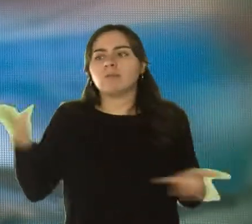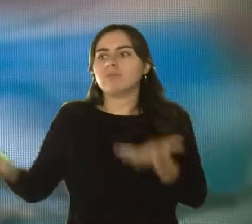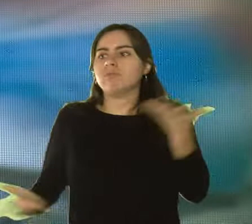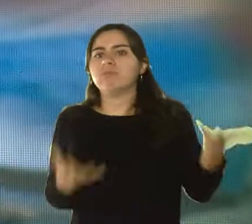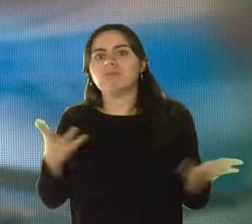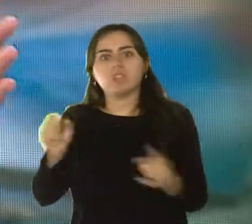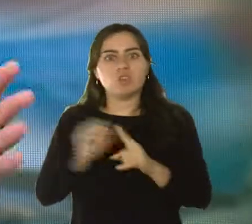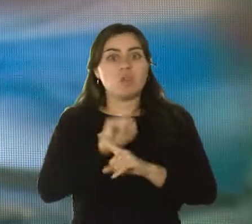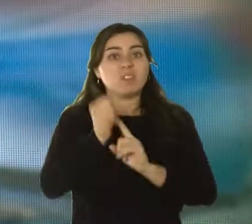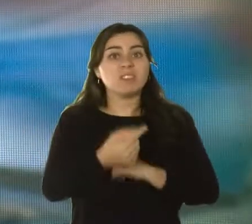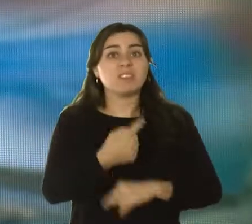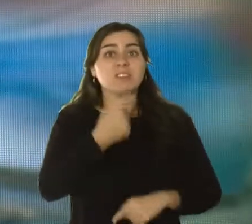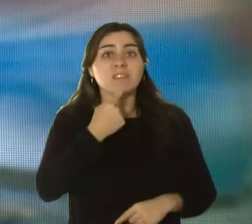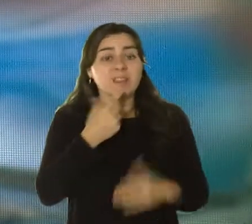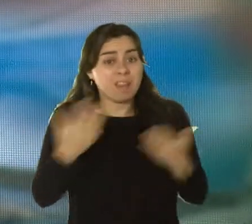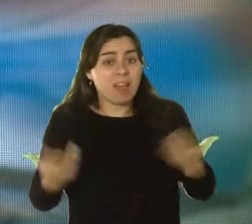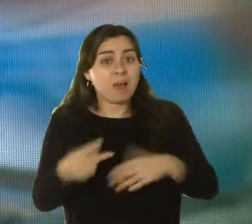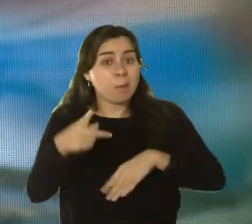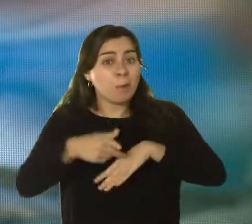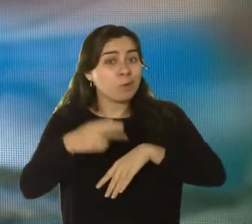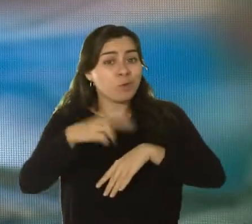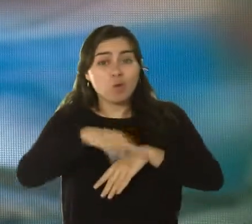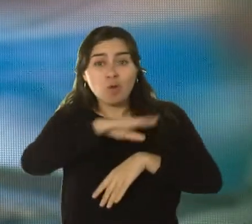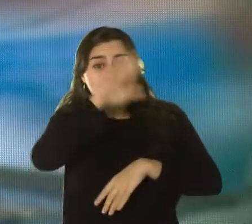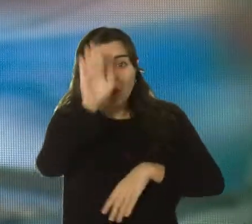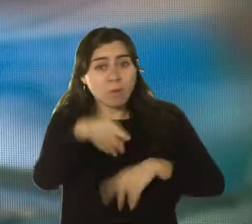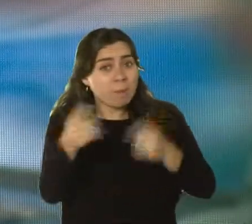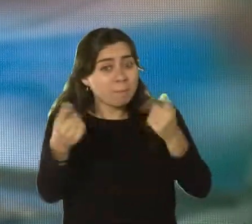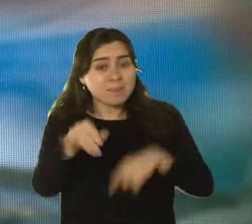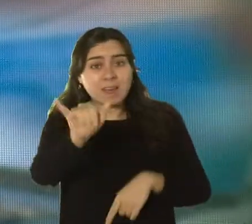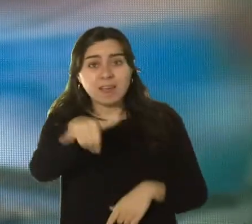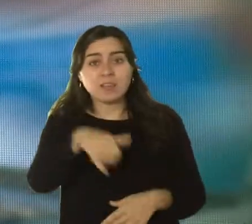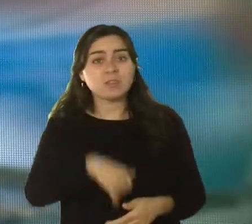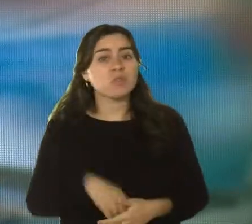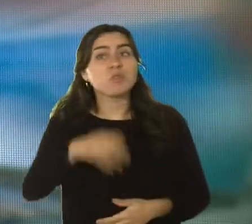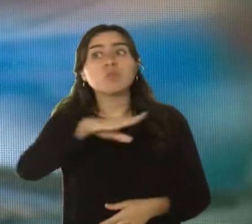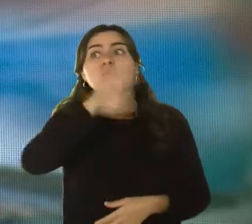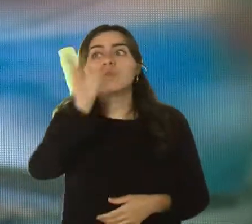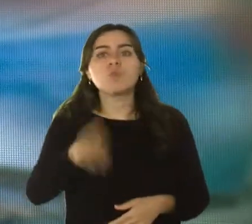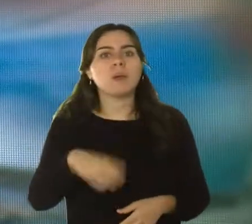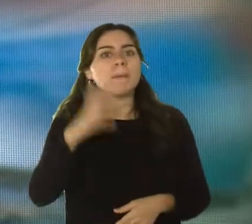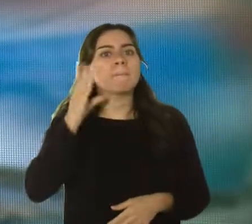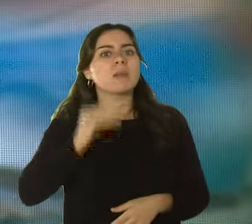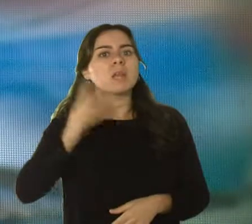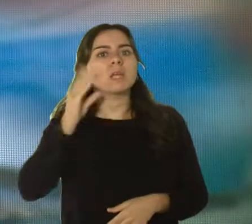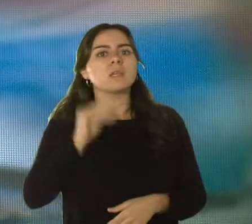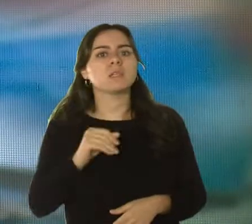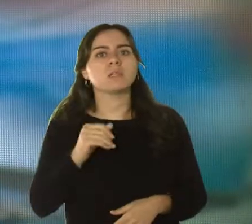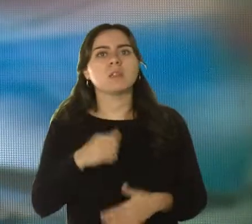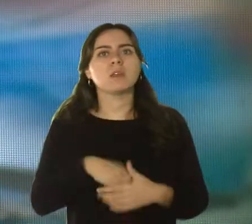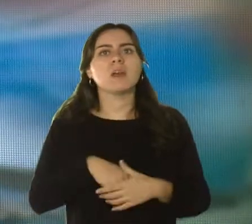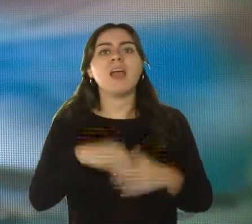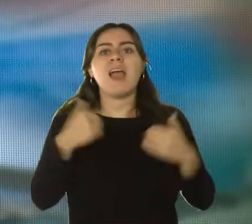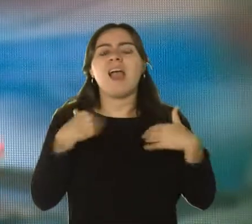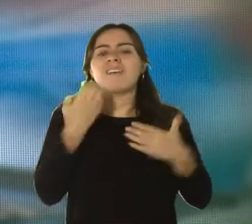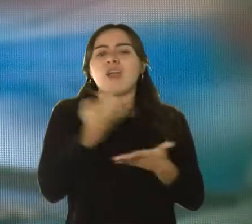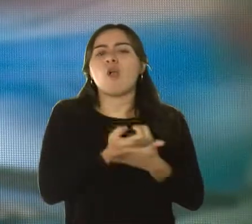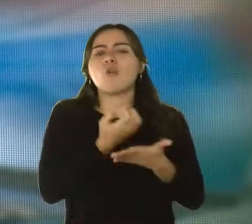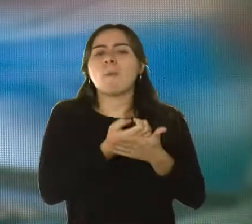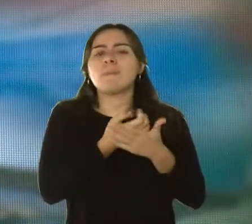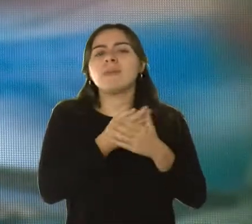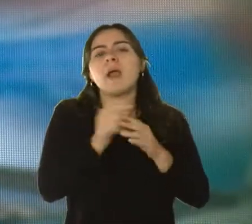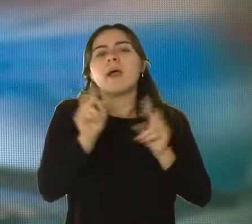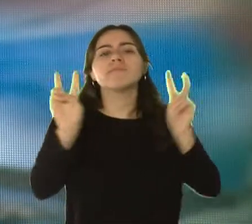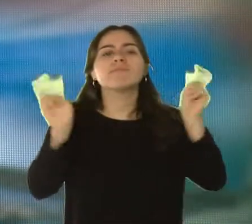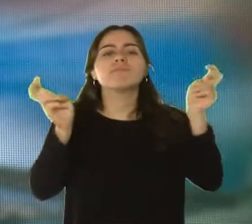históricamente en Puerto Rico nunca ha habido un momento como este donde por un lado, ¿verdad?, se crea una burbuja artificial económica y por el otro